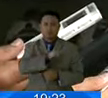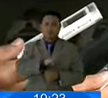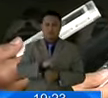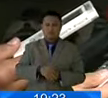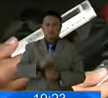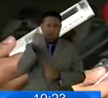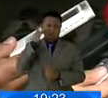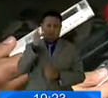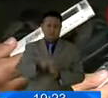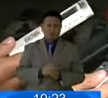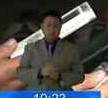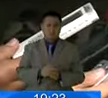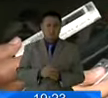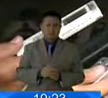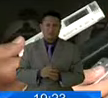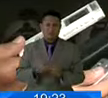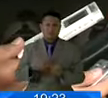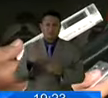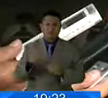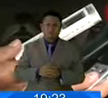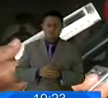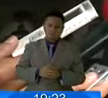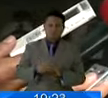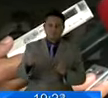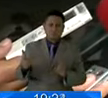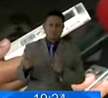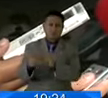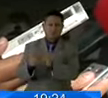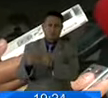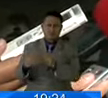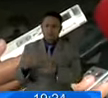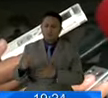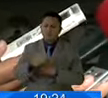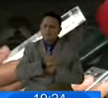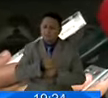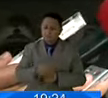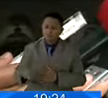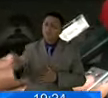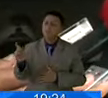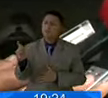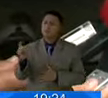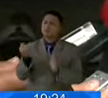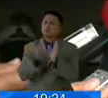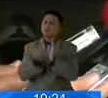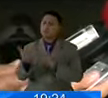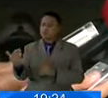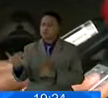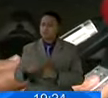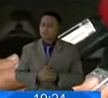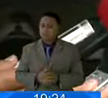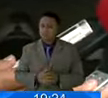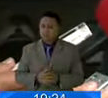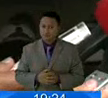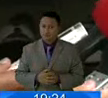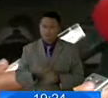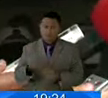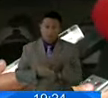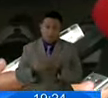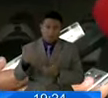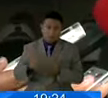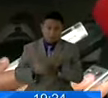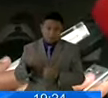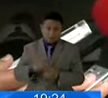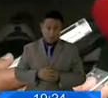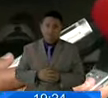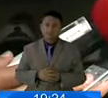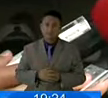inusual, por la cual nos acercamos a realizar un registro y a pedir lo que son sus documentos de identidad para verificar si tienen algún tipo de